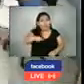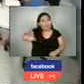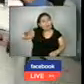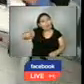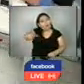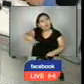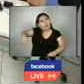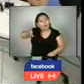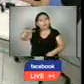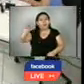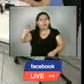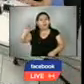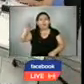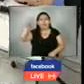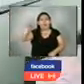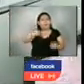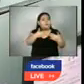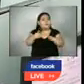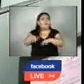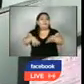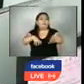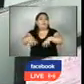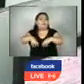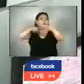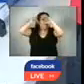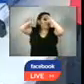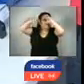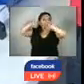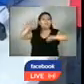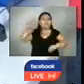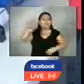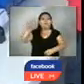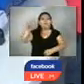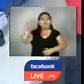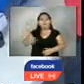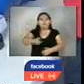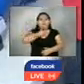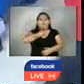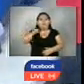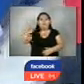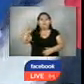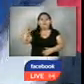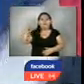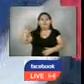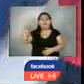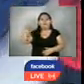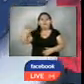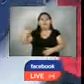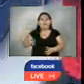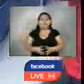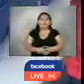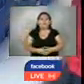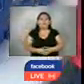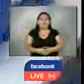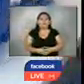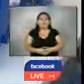visitar las agencias de ANDA a nivel nacional. Con imágenes de Juan Castellanos, Jennifer Flores, Noticiero Hechos.